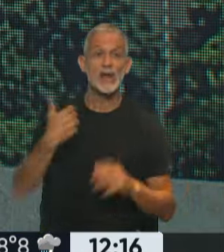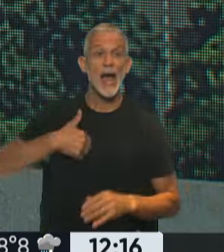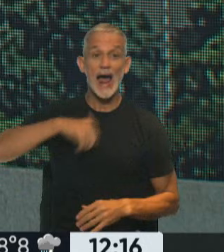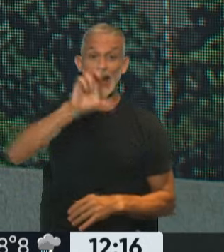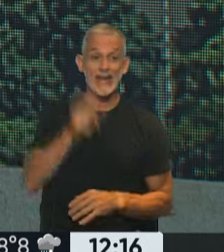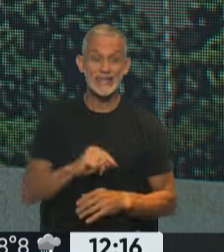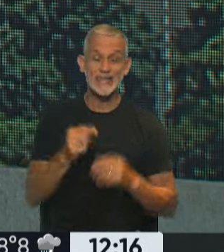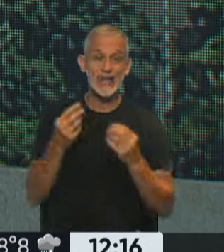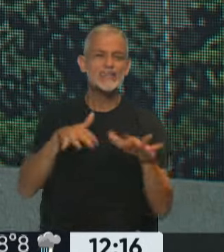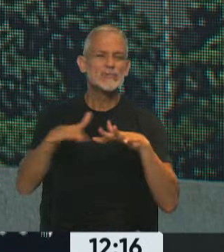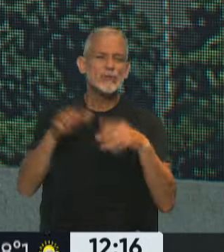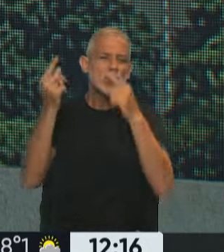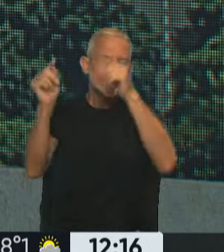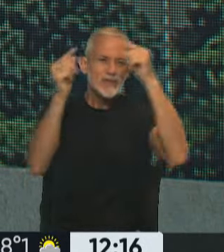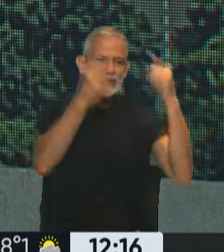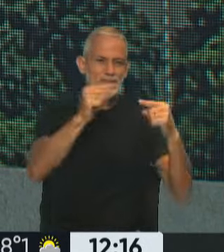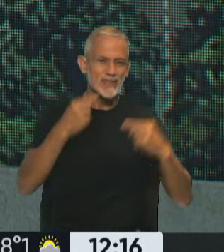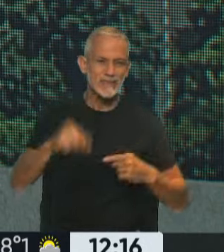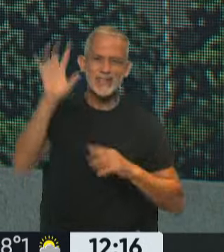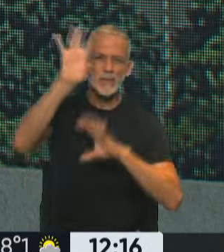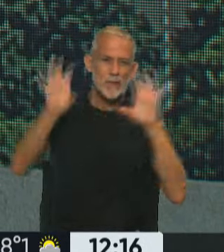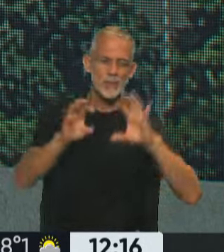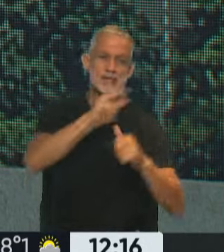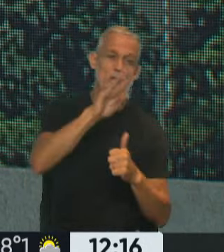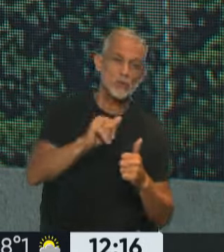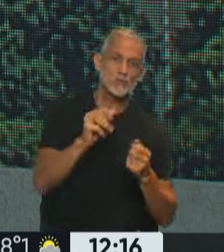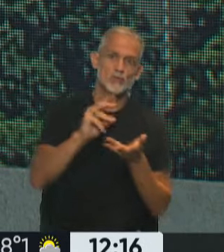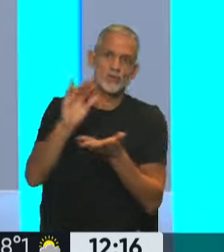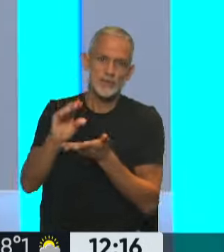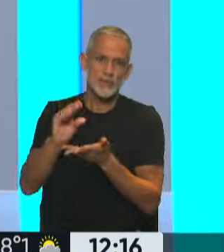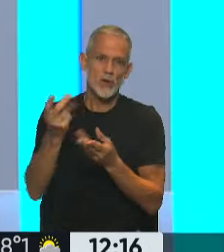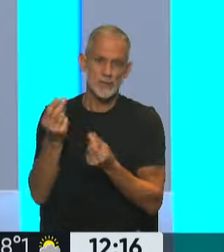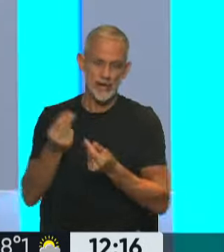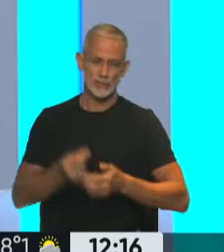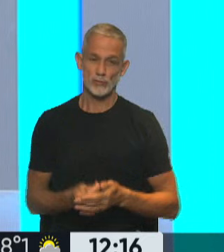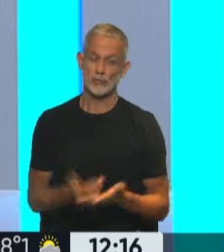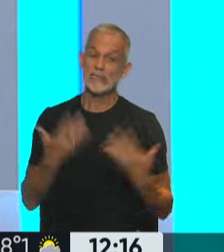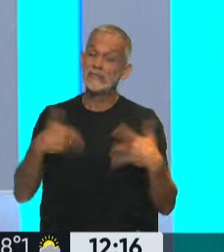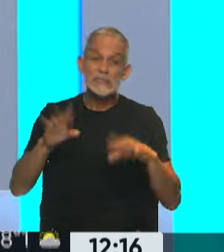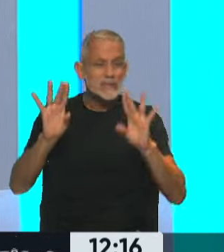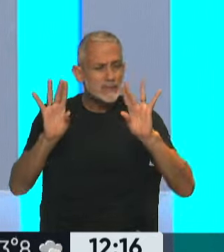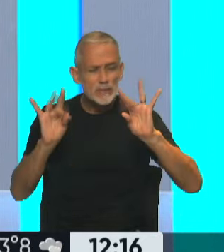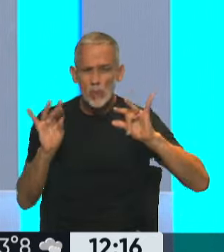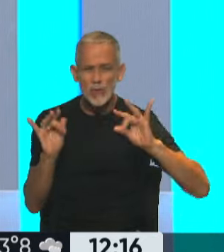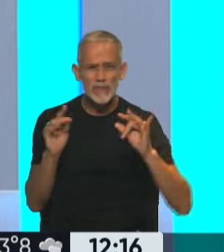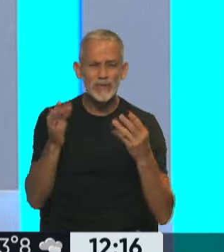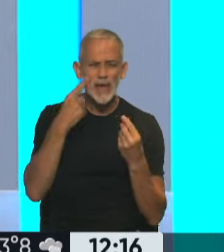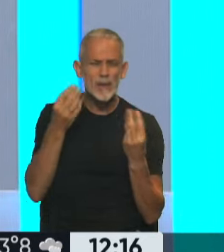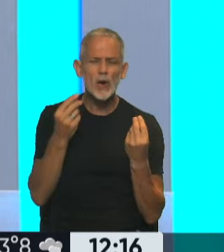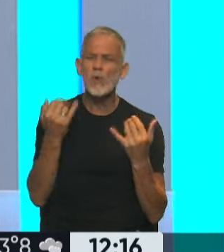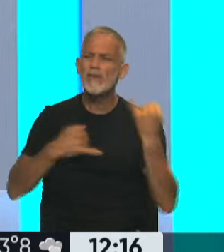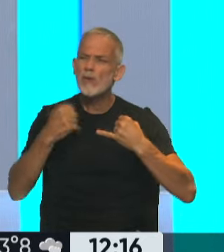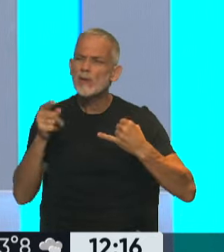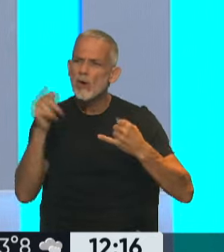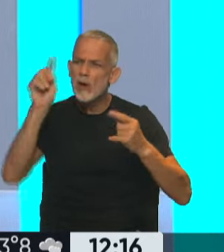con diferentes situaciones en lo que tiene que ver la cuestión luz, subsidios y tarifas, ¿verdad? Va a ser muy complejo, ¿no? Va a haber que cruzar muchos